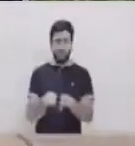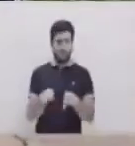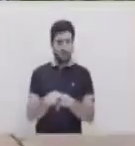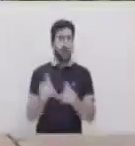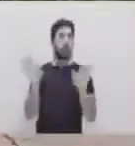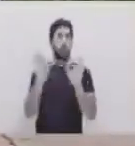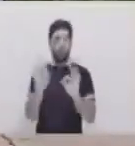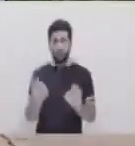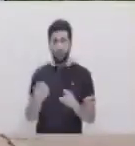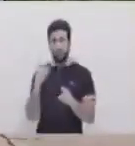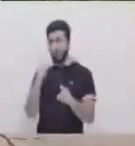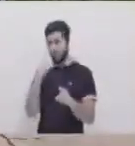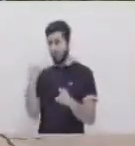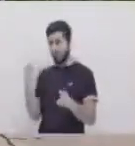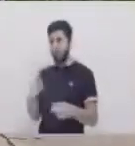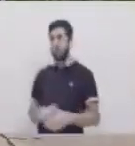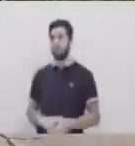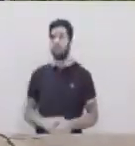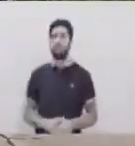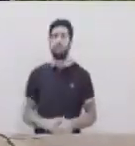De igual manera.